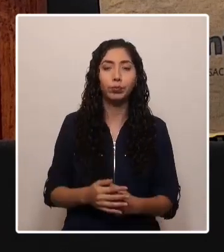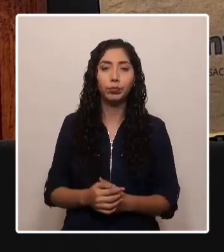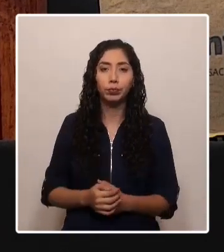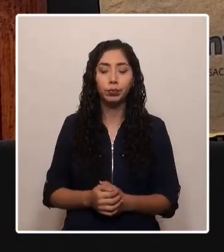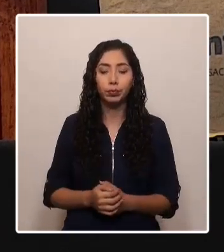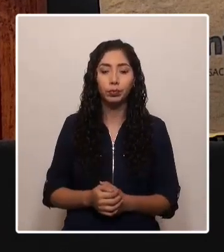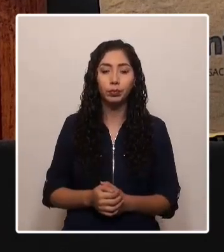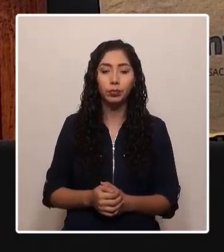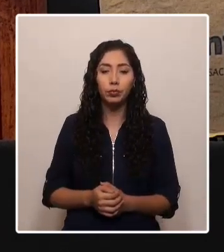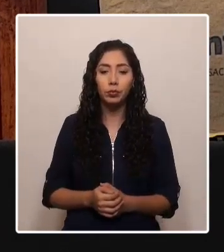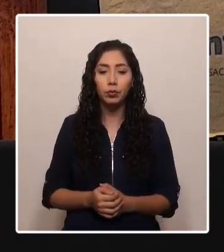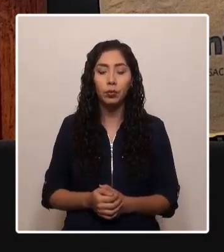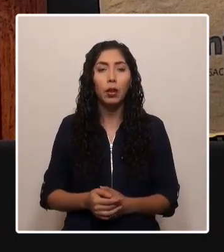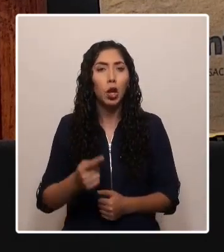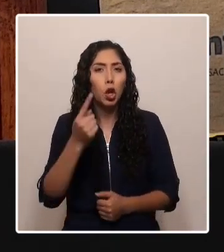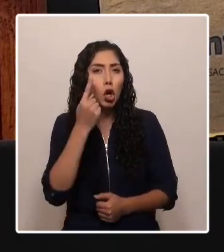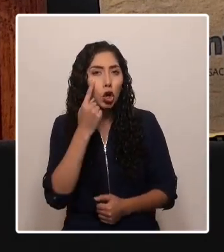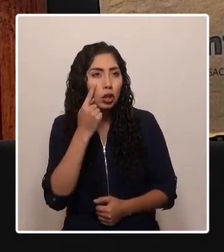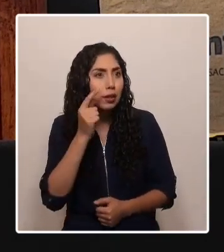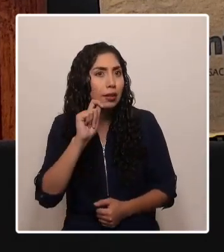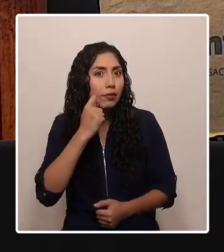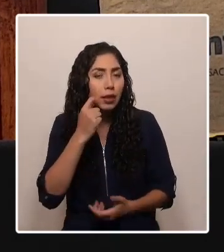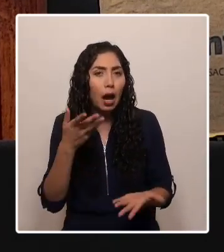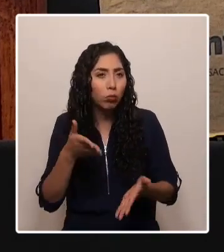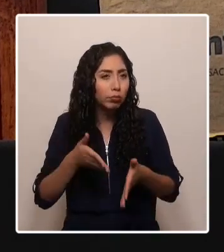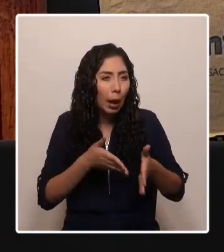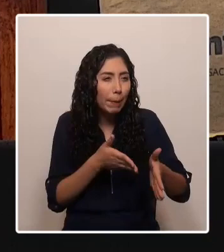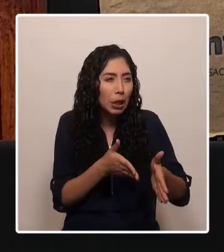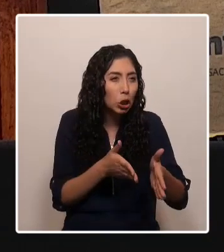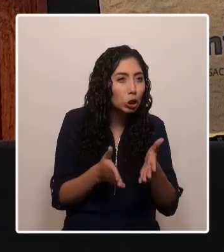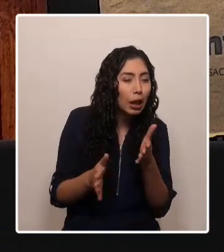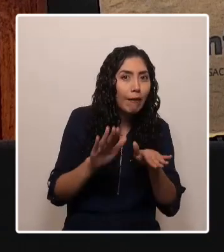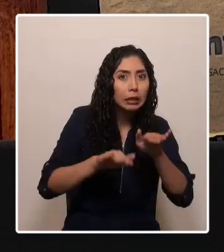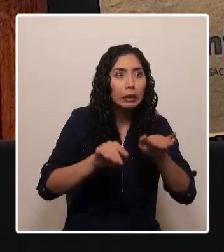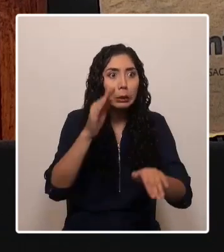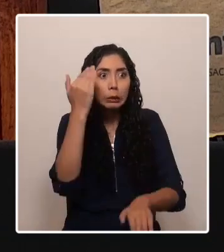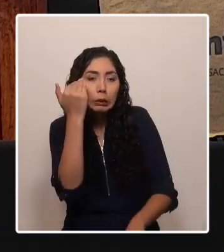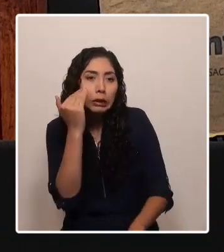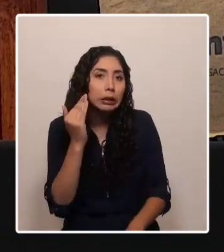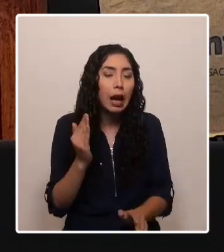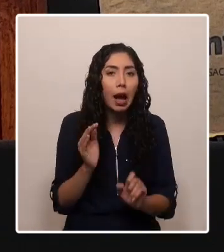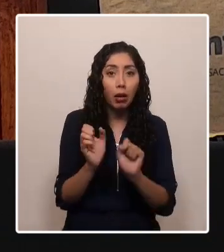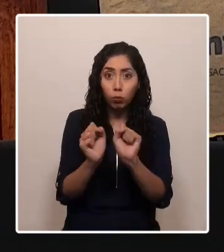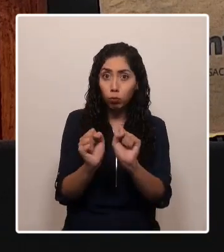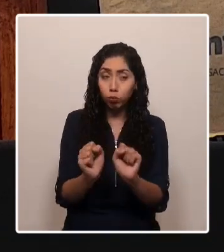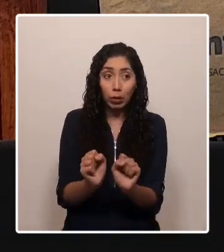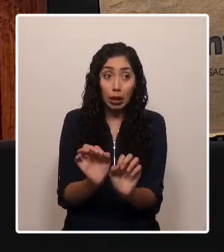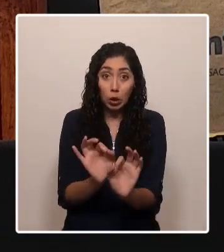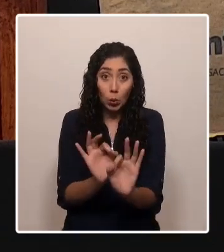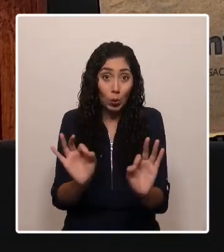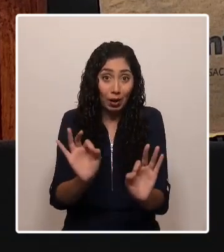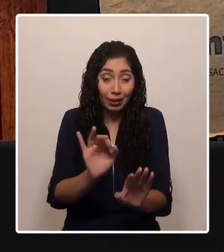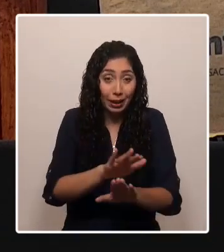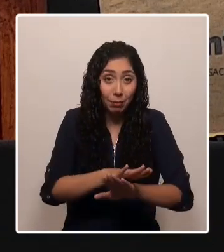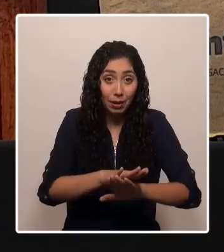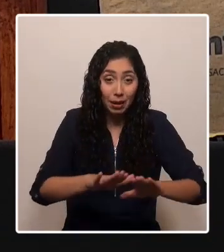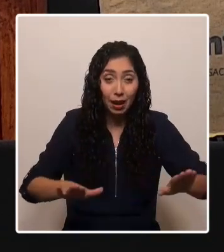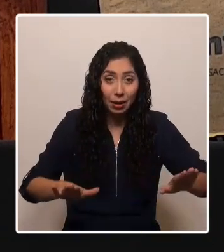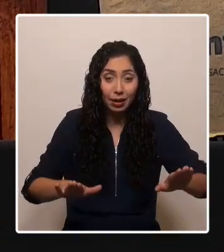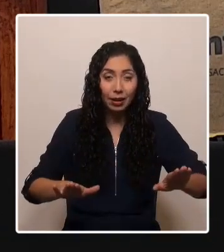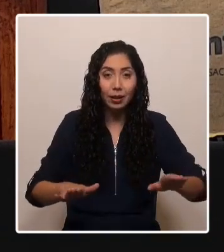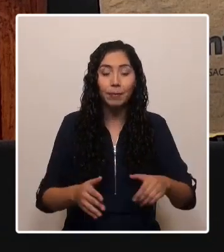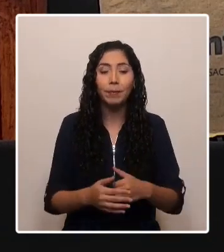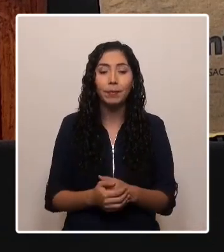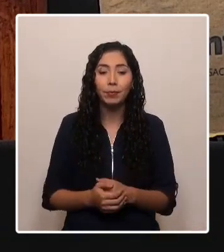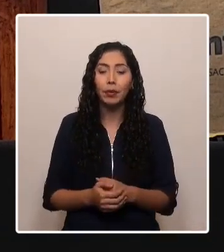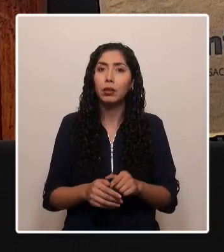acción de conocer implica transitar por un camino, muchas veces incierto, y que probablemente nunca concluya. Conocer es un fenómeno que ocurre a diario,